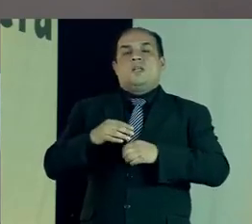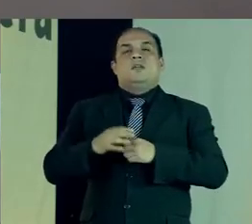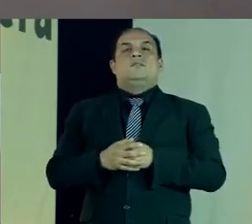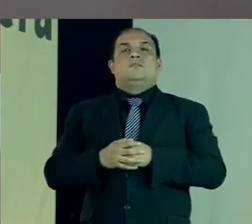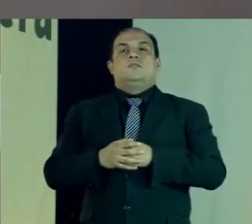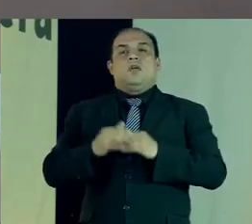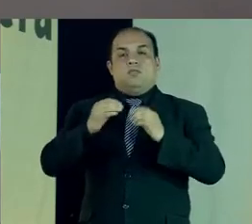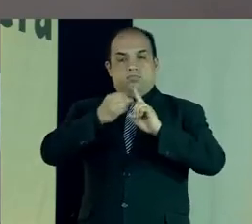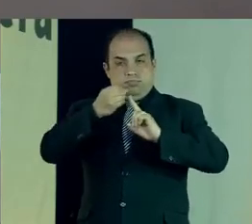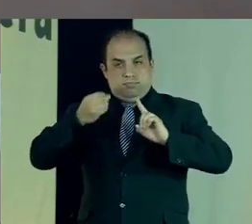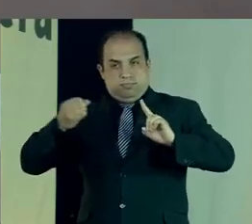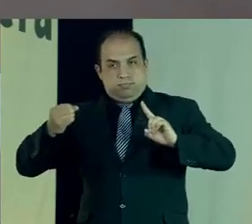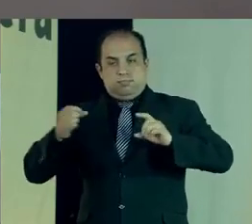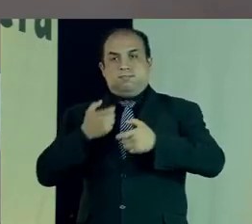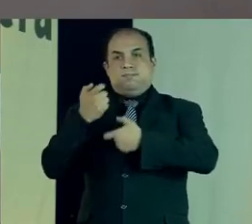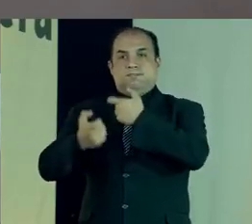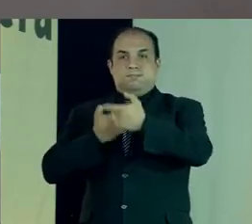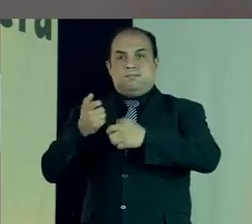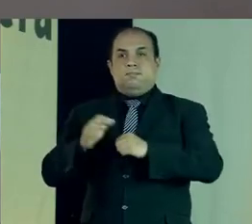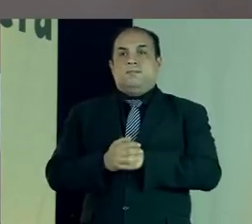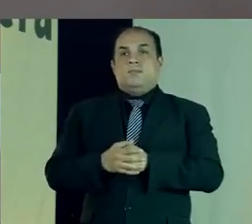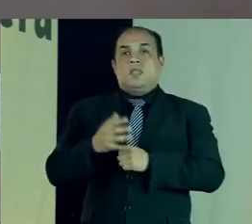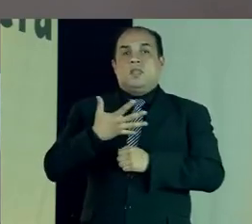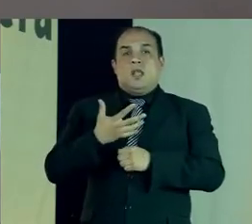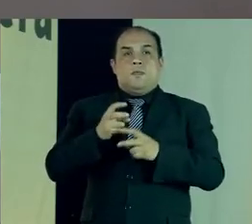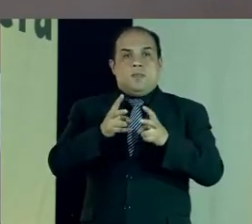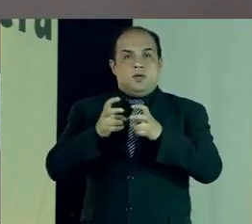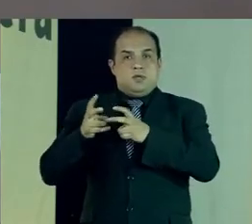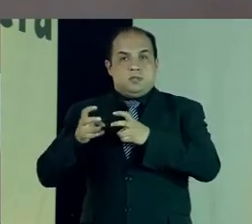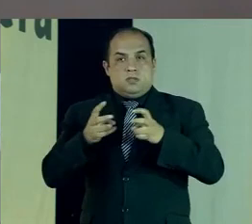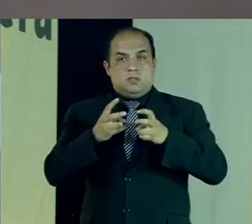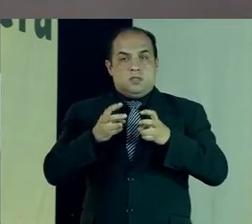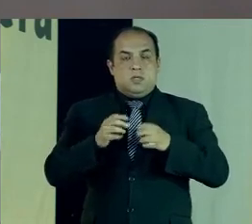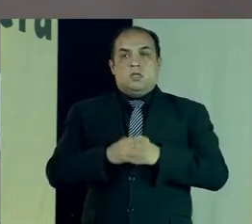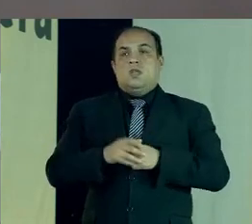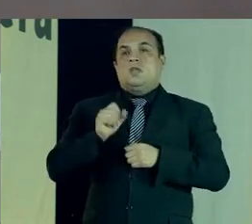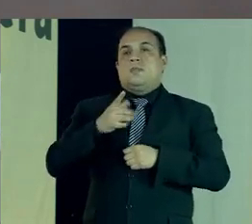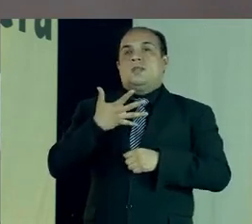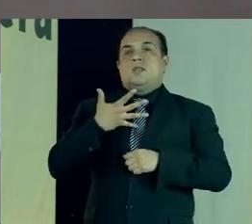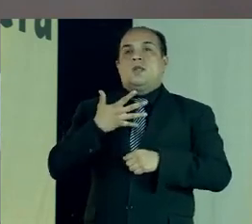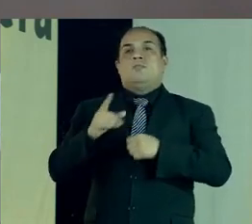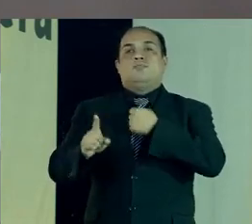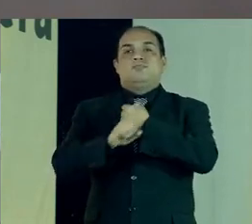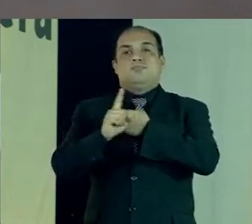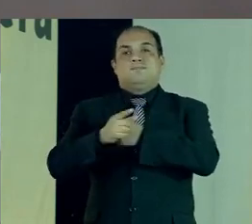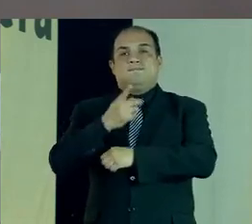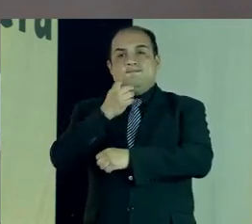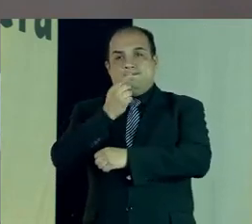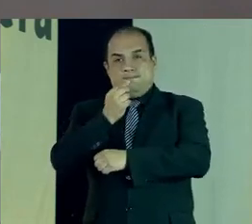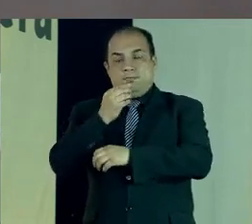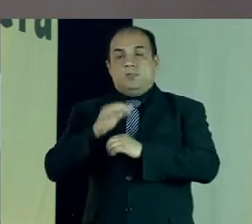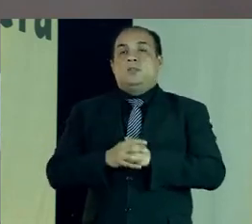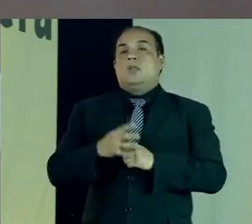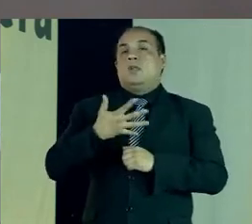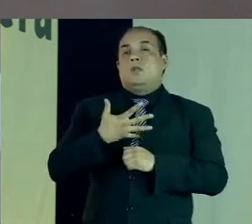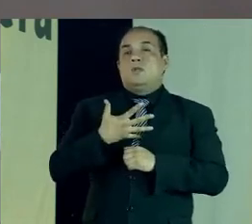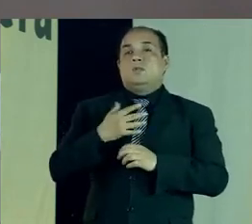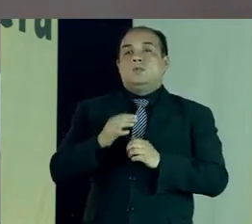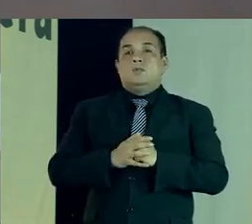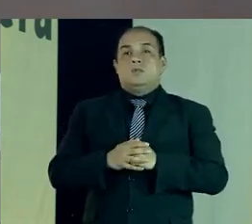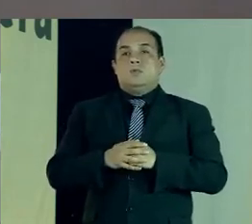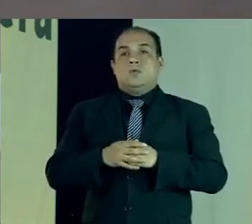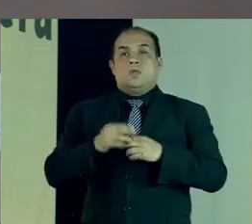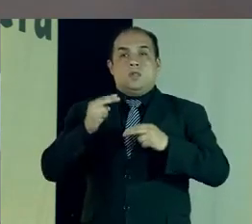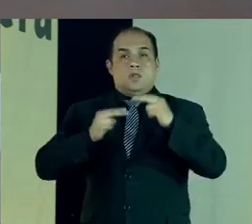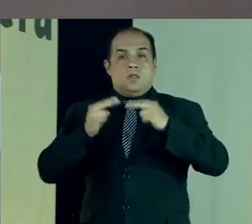la pequeña delincuencia acumulaba a disidentes policiales bajo el mandato de un nuevo